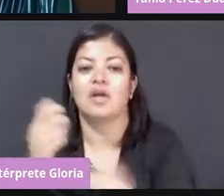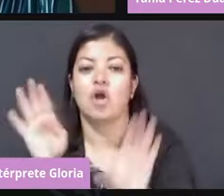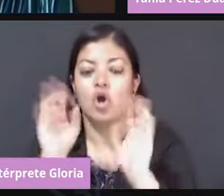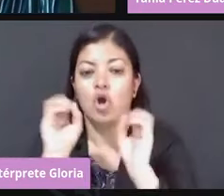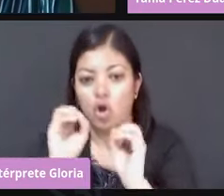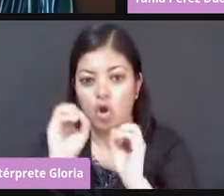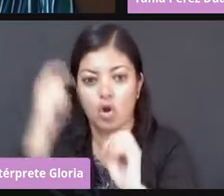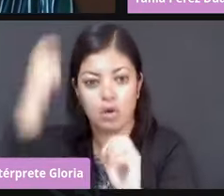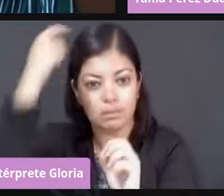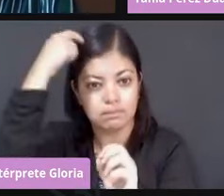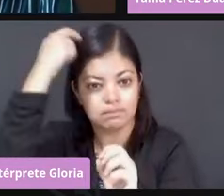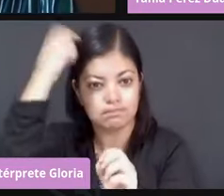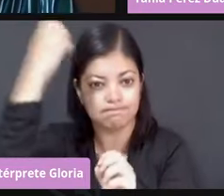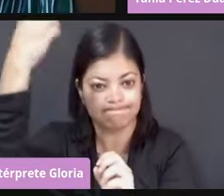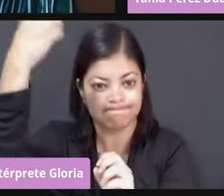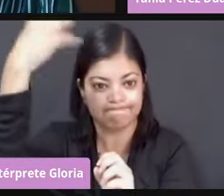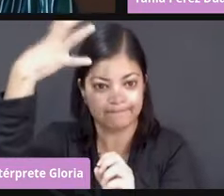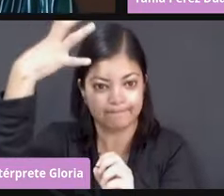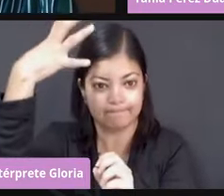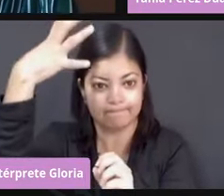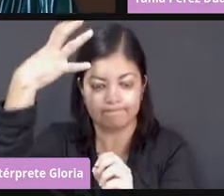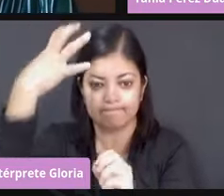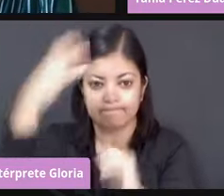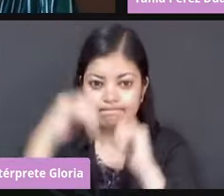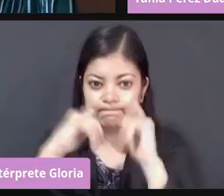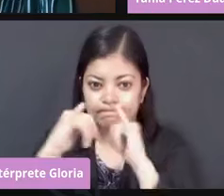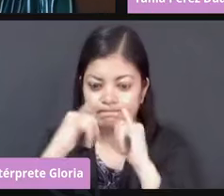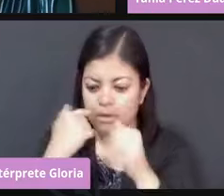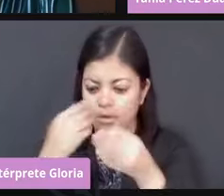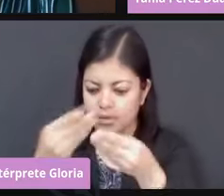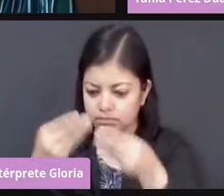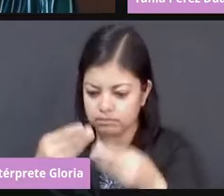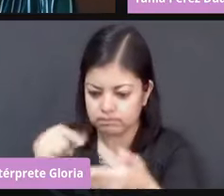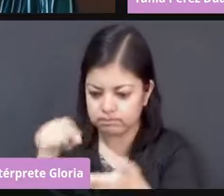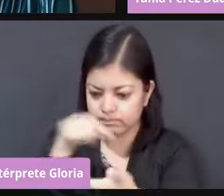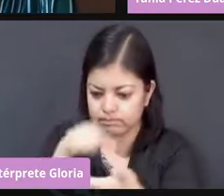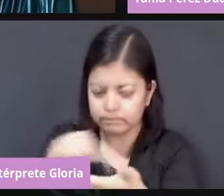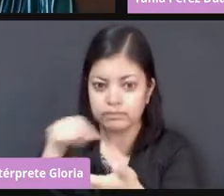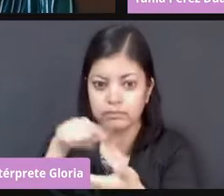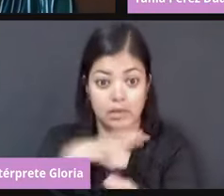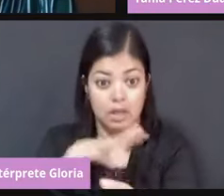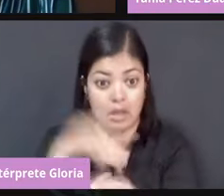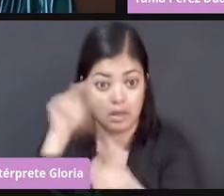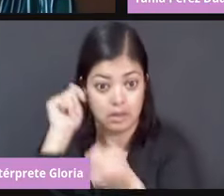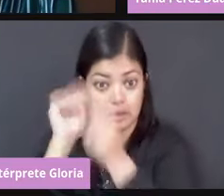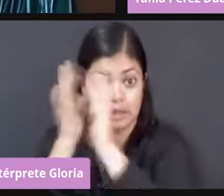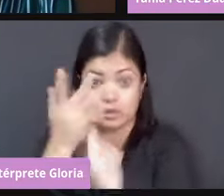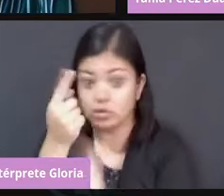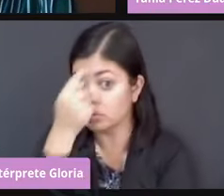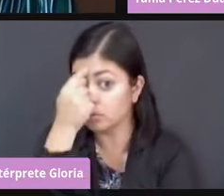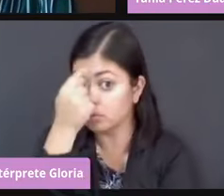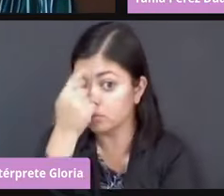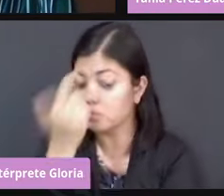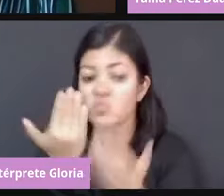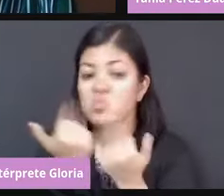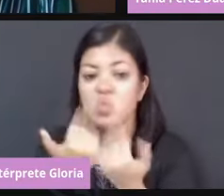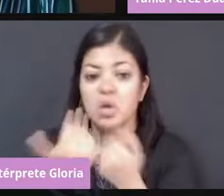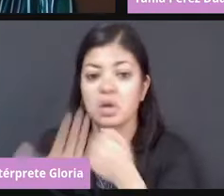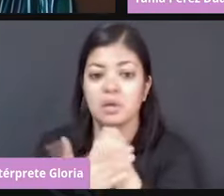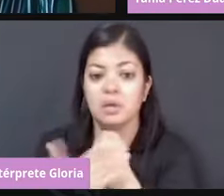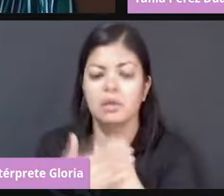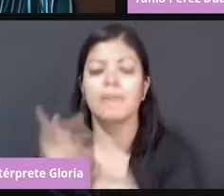una tomografía que realmente nos pueda decir que hay trastorno obsesivo compulsivo. Pero esta prueba está